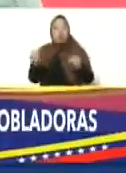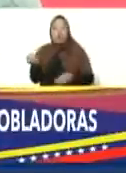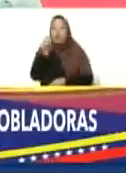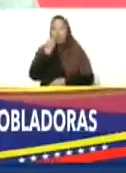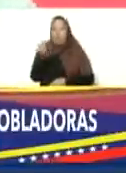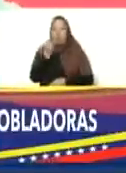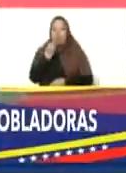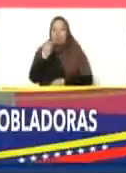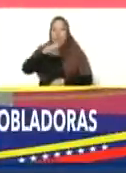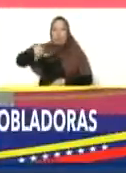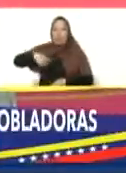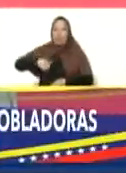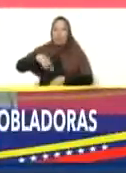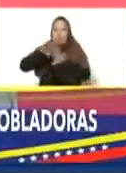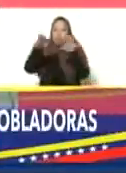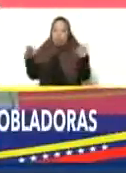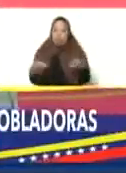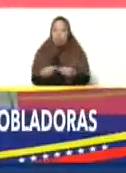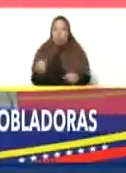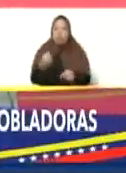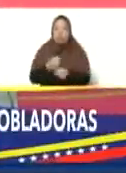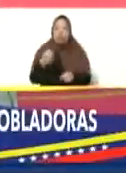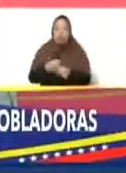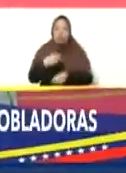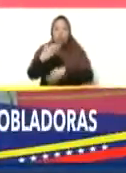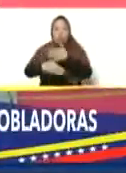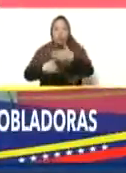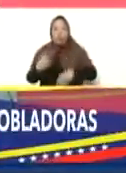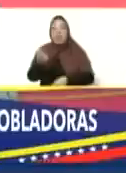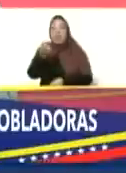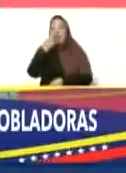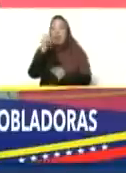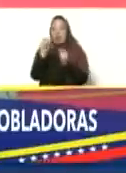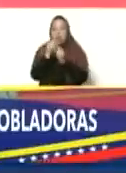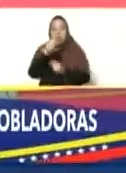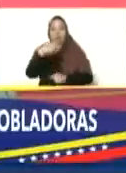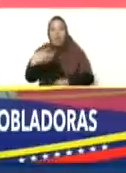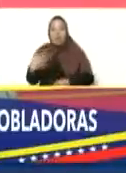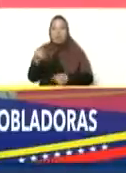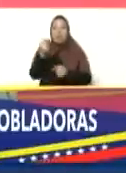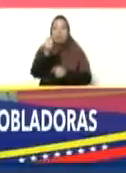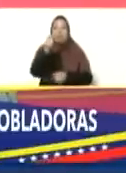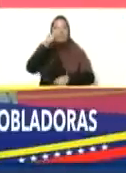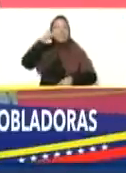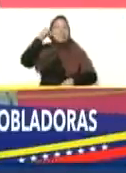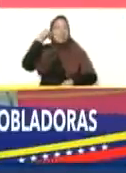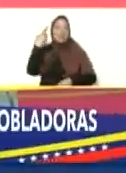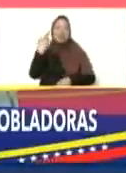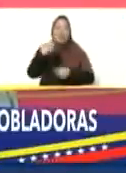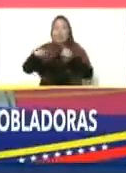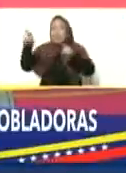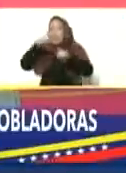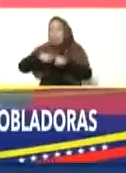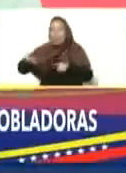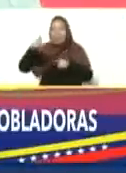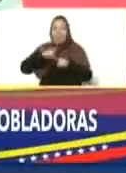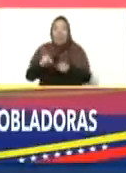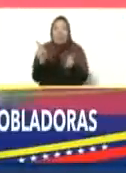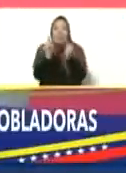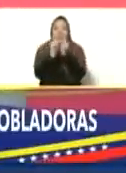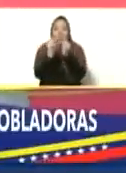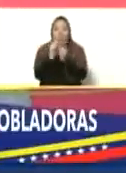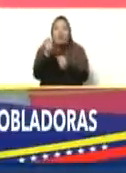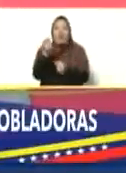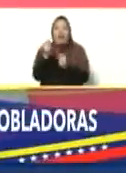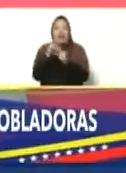en nuestra tierra todos los alimentos el arroz el más amarillo la soya el maíz blanco las